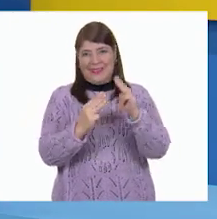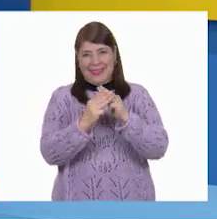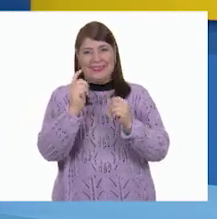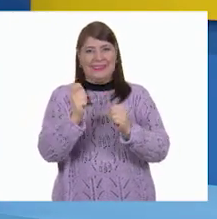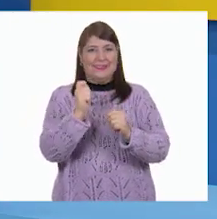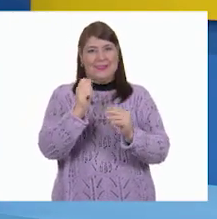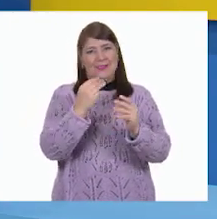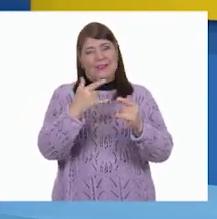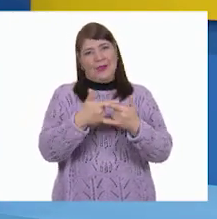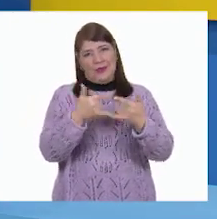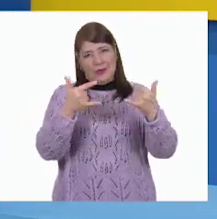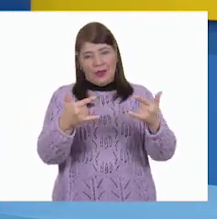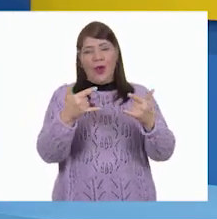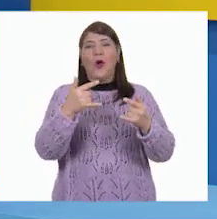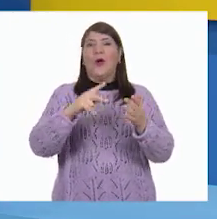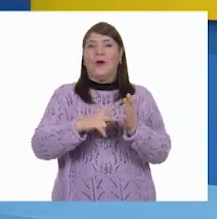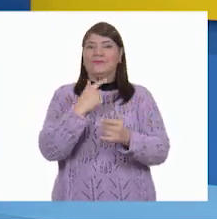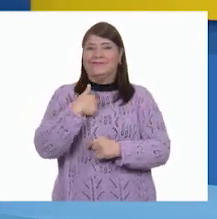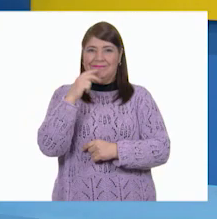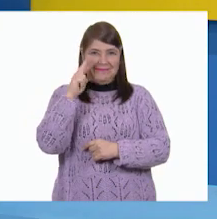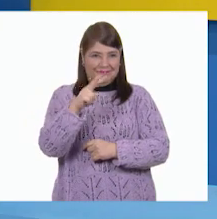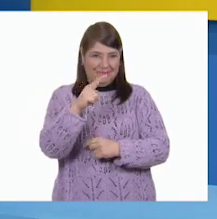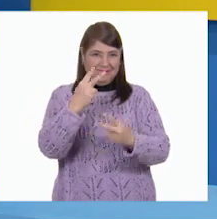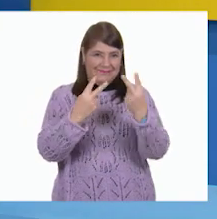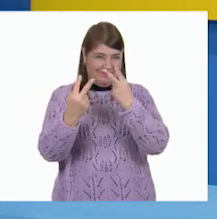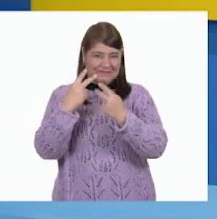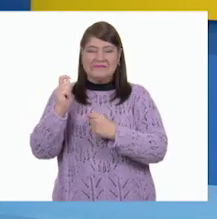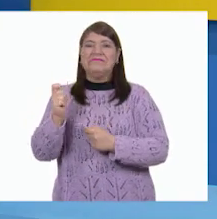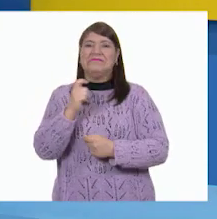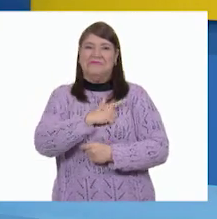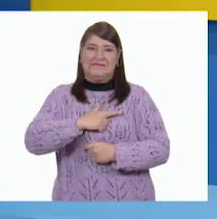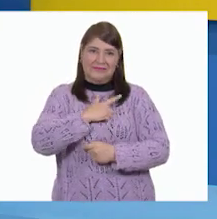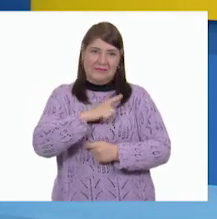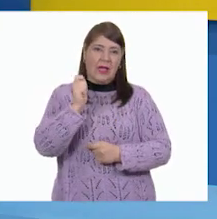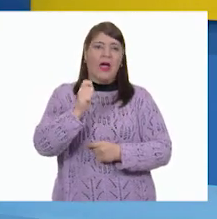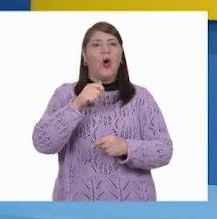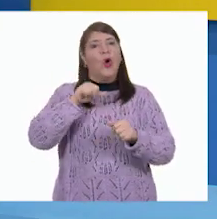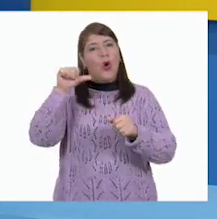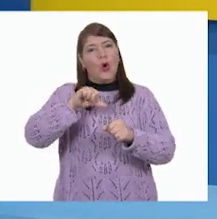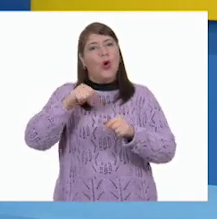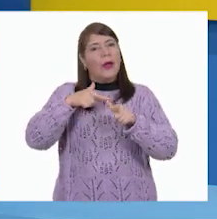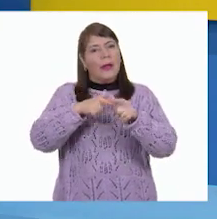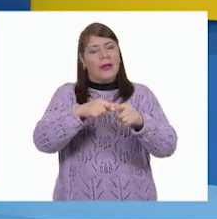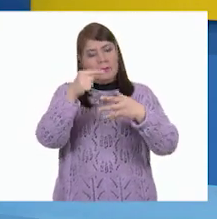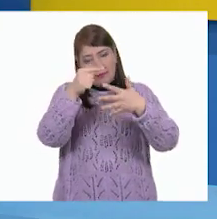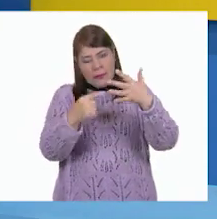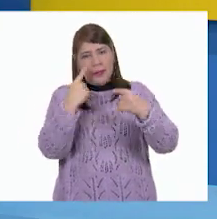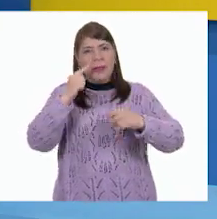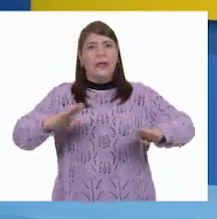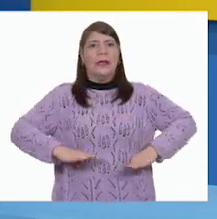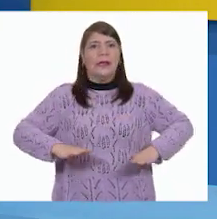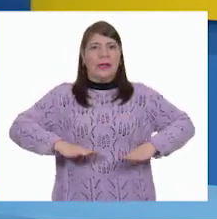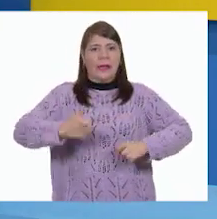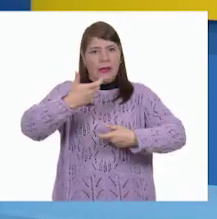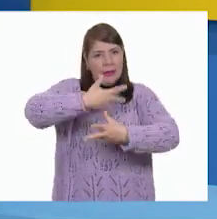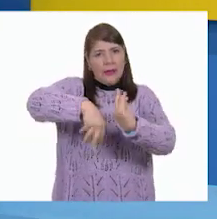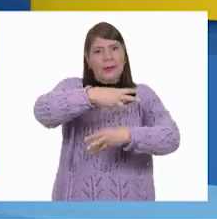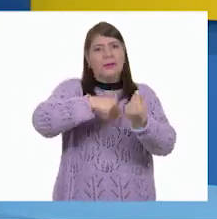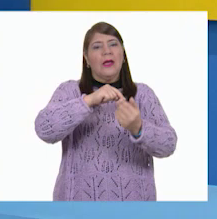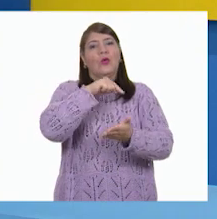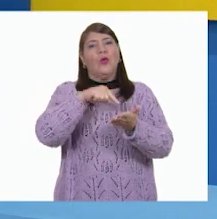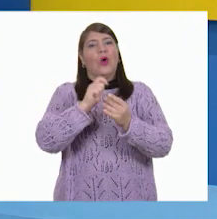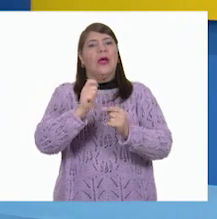un gusto tenerles de vuelta. El día de hoy continuaremos aprendiendo acerca de las características económicas del Porfiriato. Pero